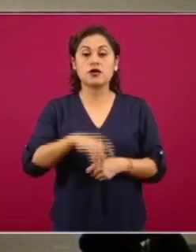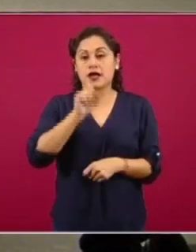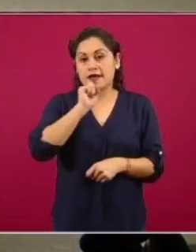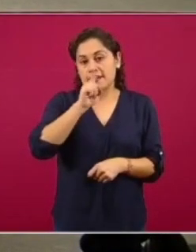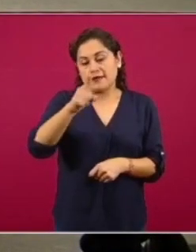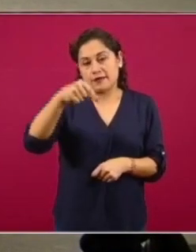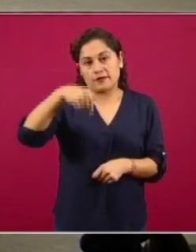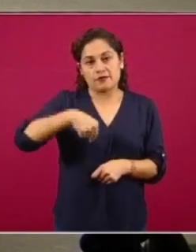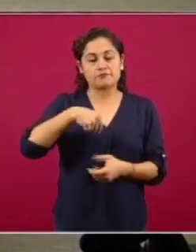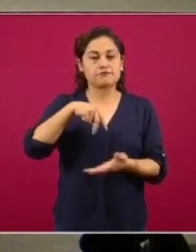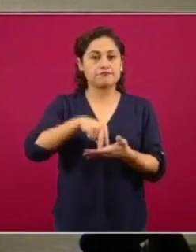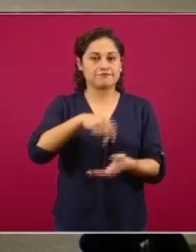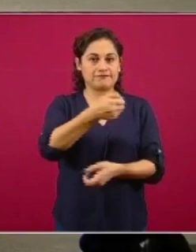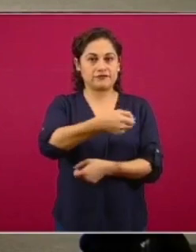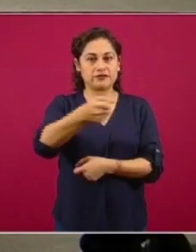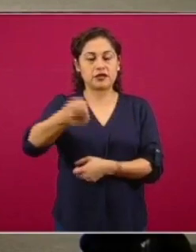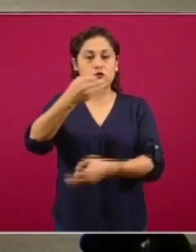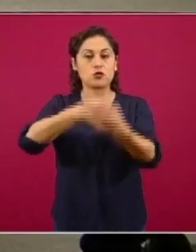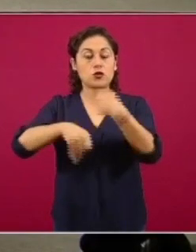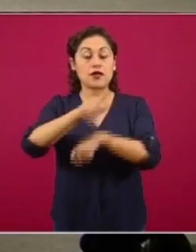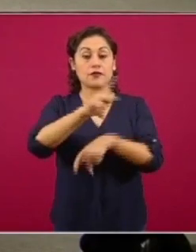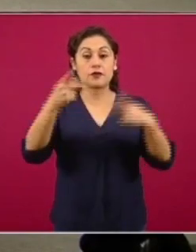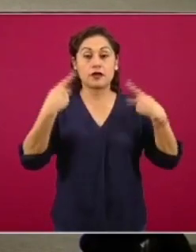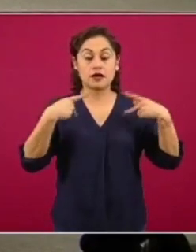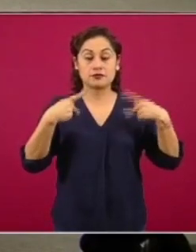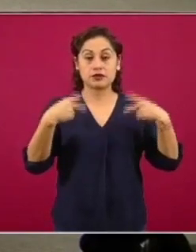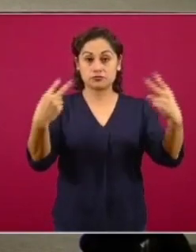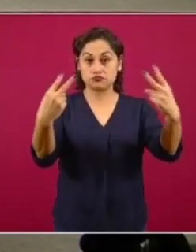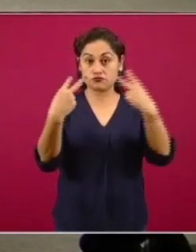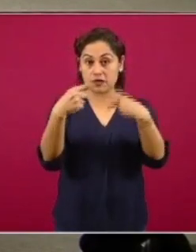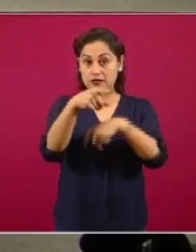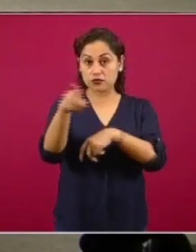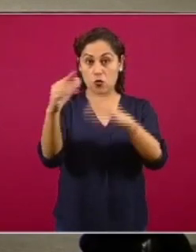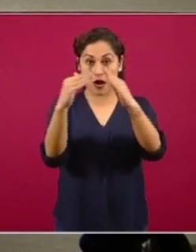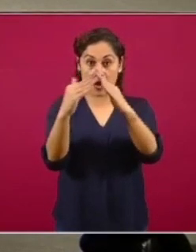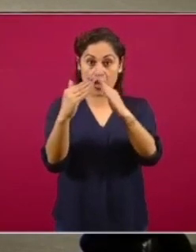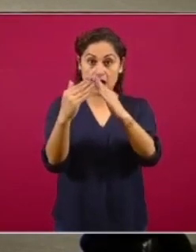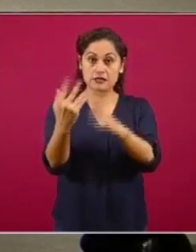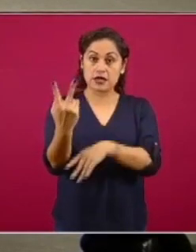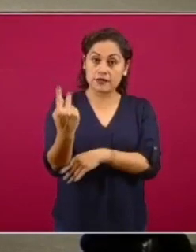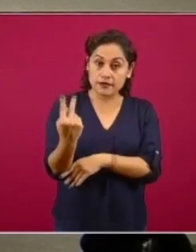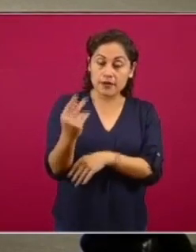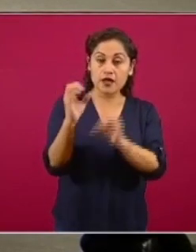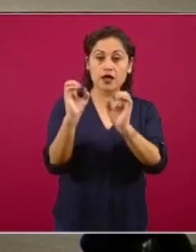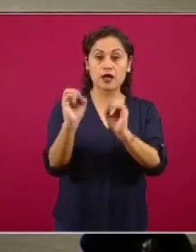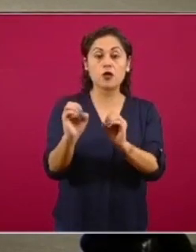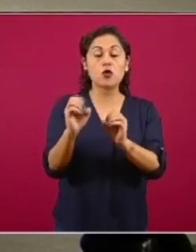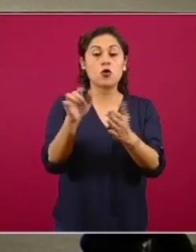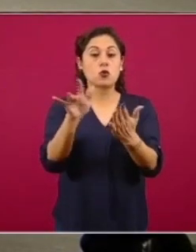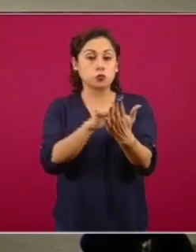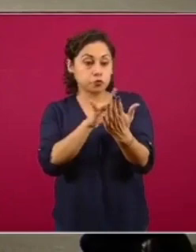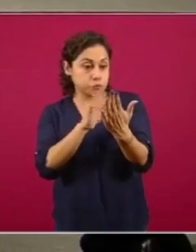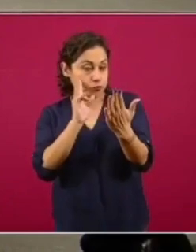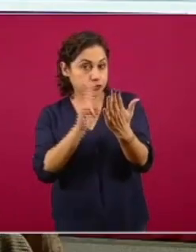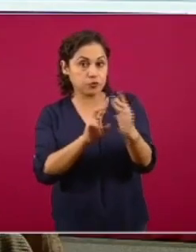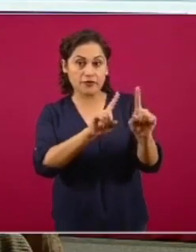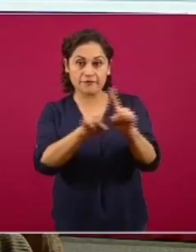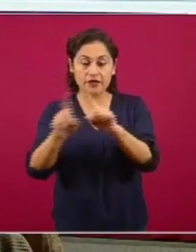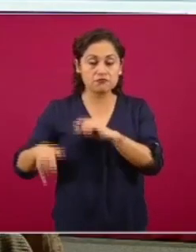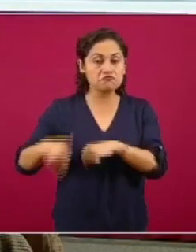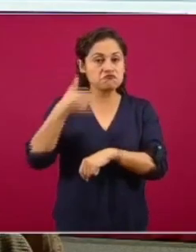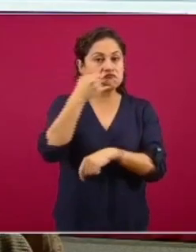a todas y todas las personas que nos ven desde sus casas, desde sus dispositivos. Muchas gracias por seguir